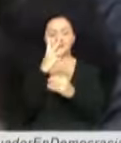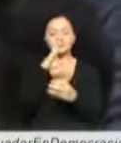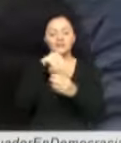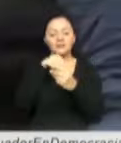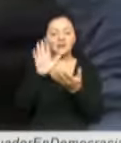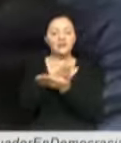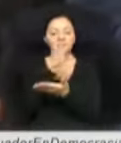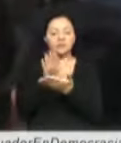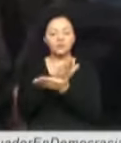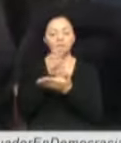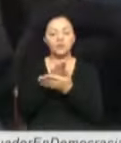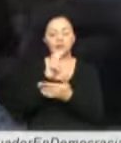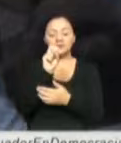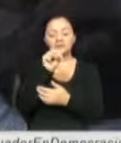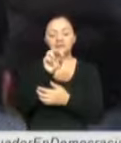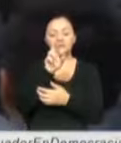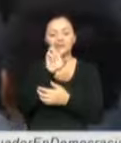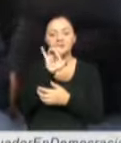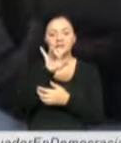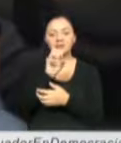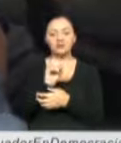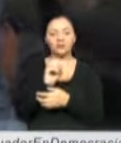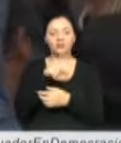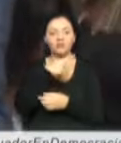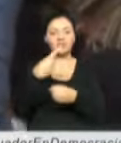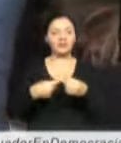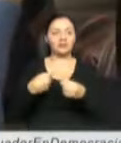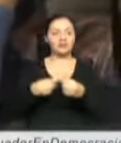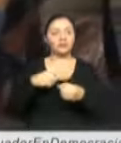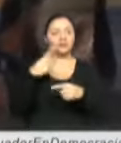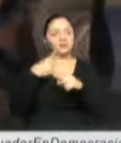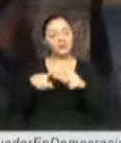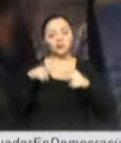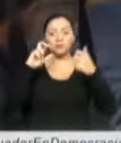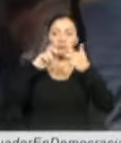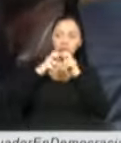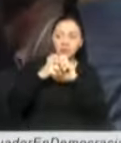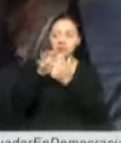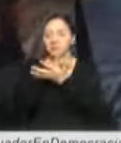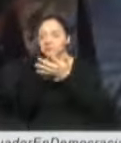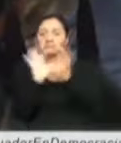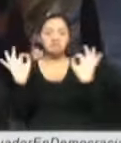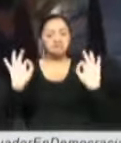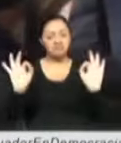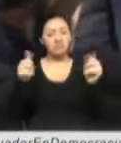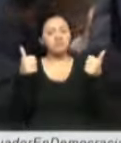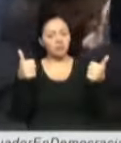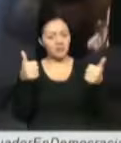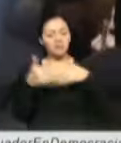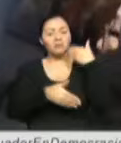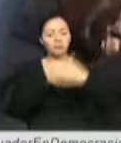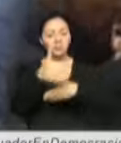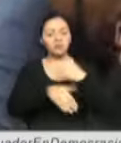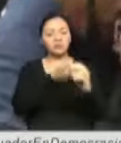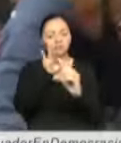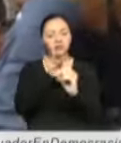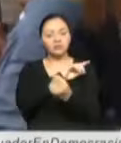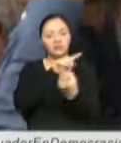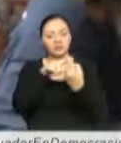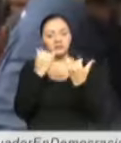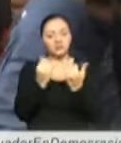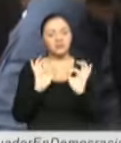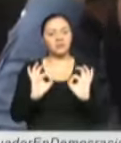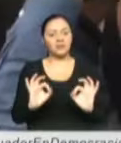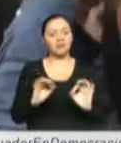San Francisco de Quito, al norte de Quito. Sin mayores novedades, se ha instalado el proceso electoral